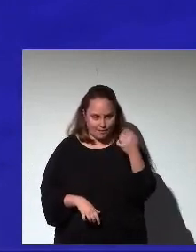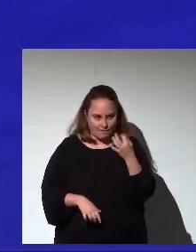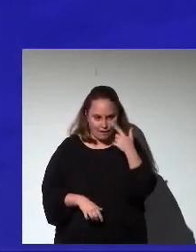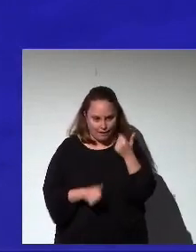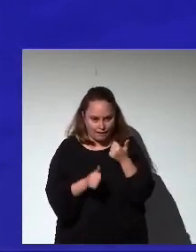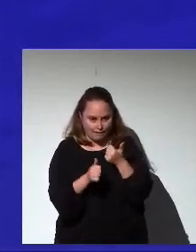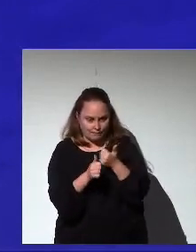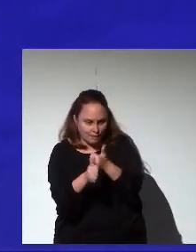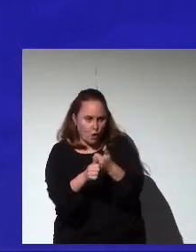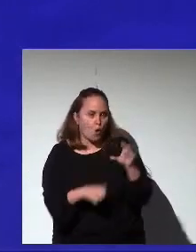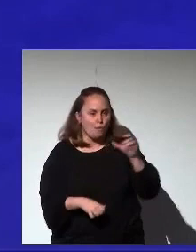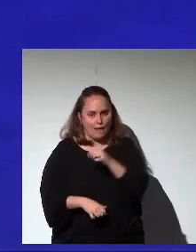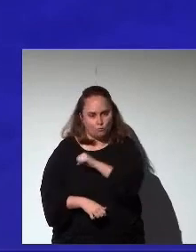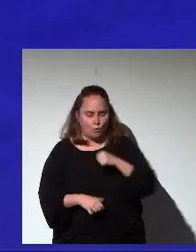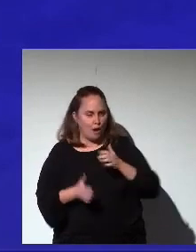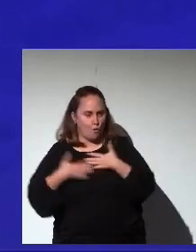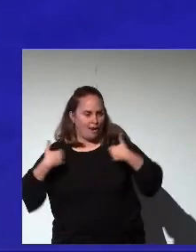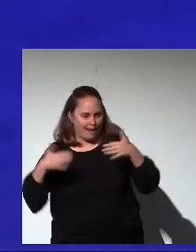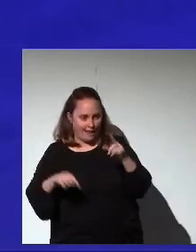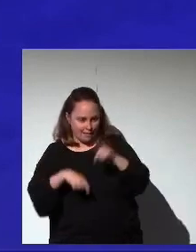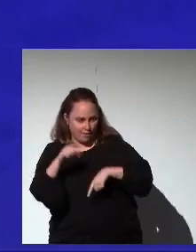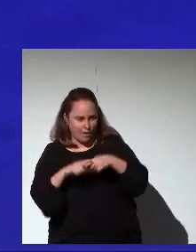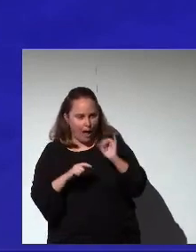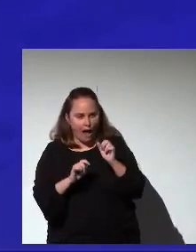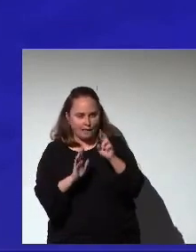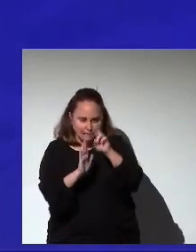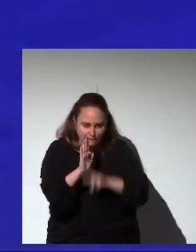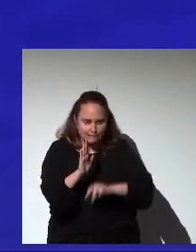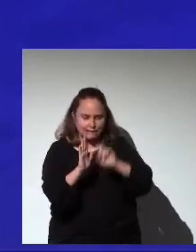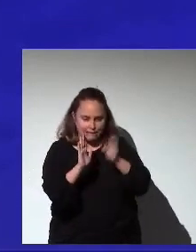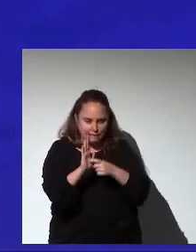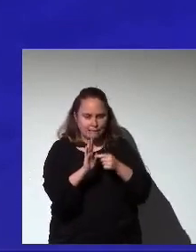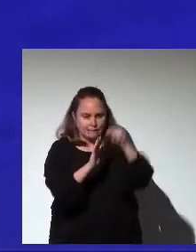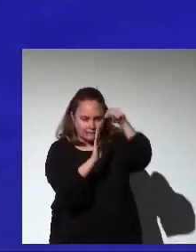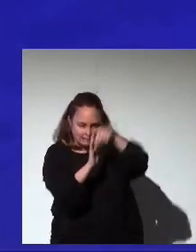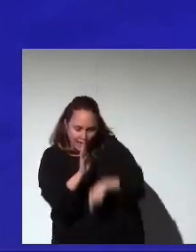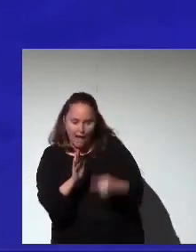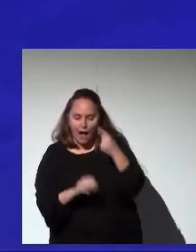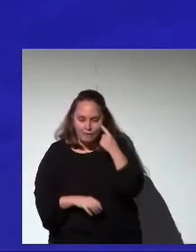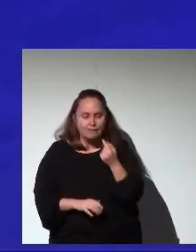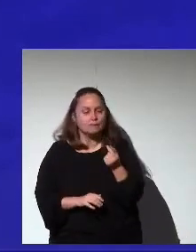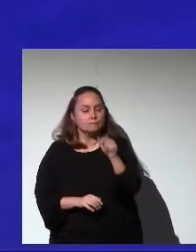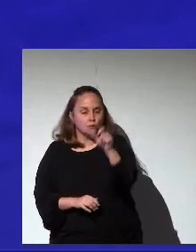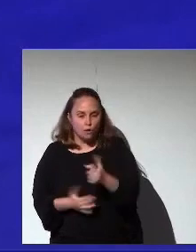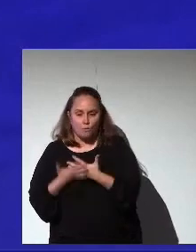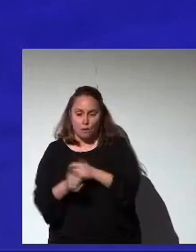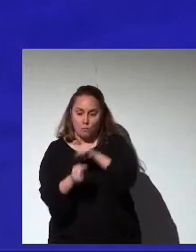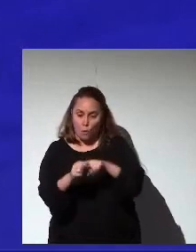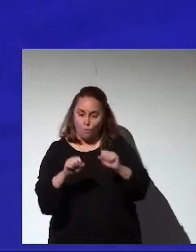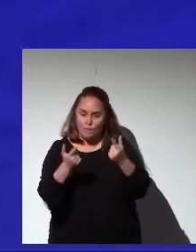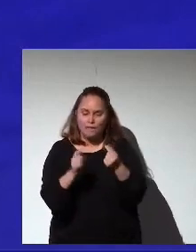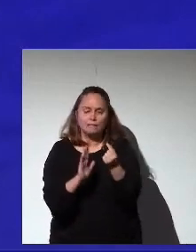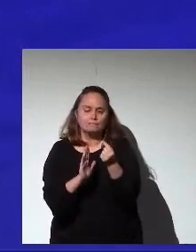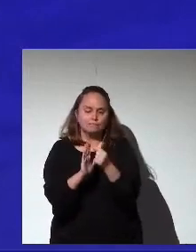comunidades autónomas establecen lo que serían los requisitos para ser voluntario y lo que sería la